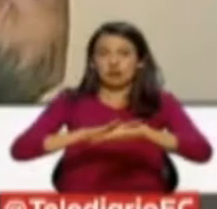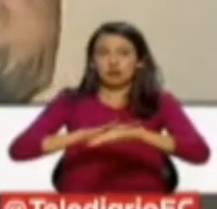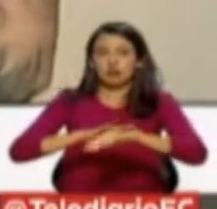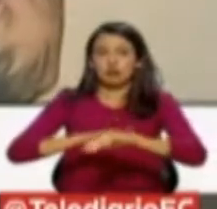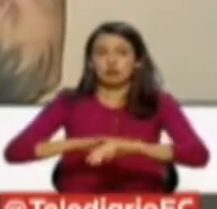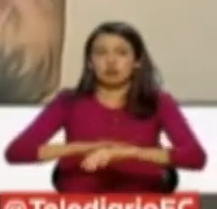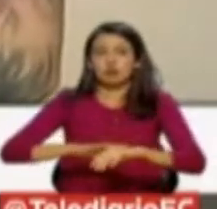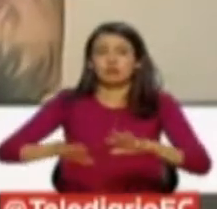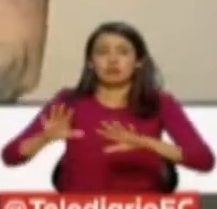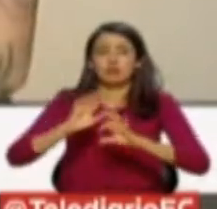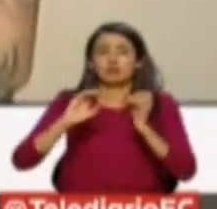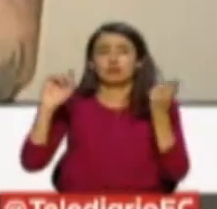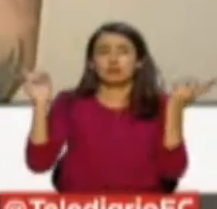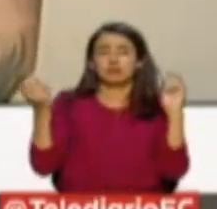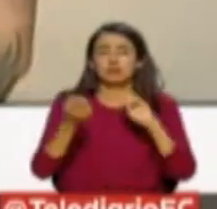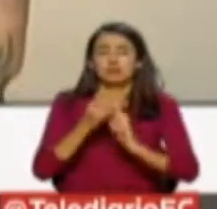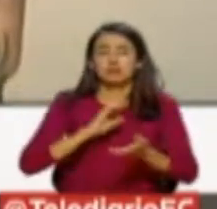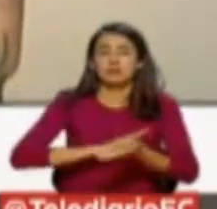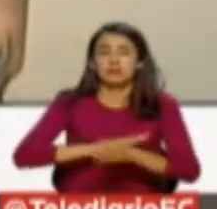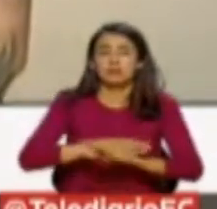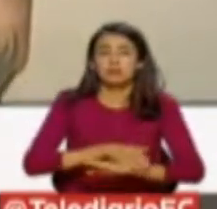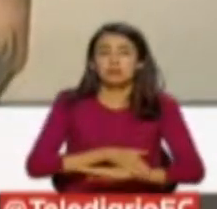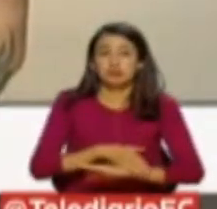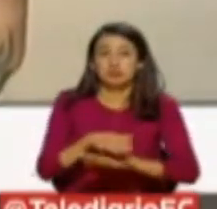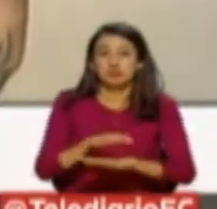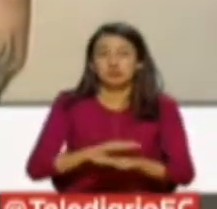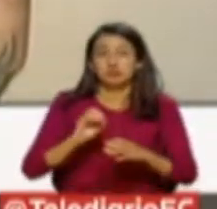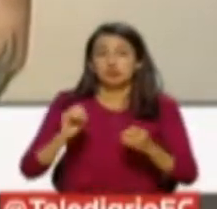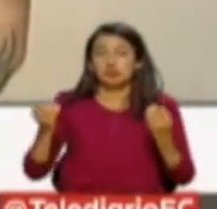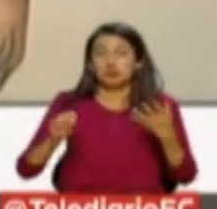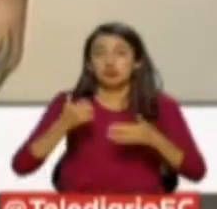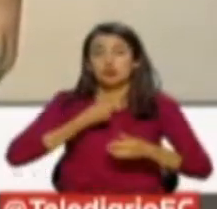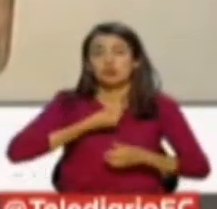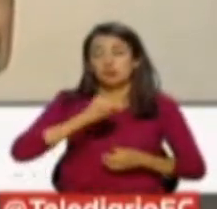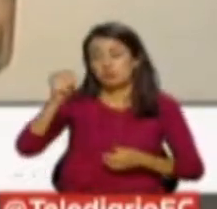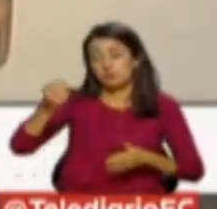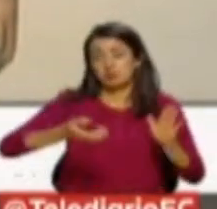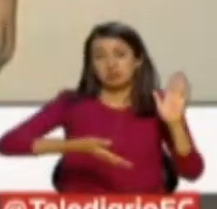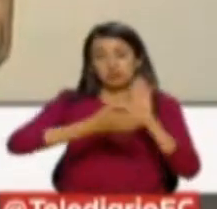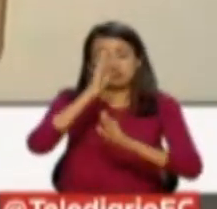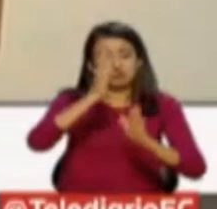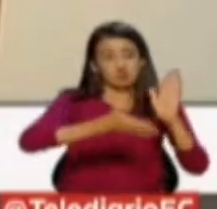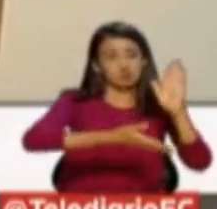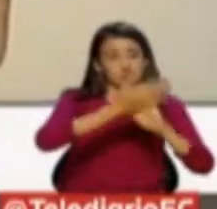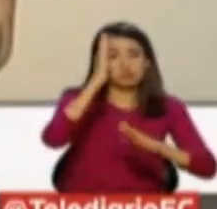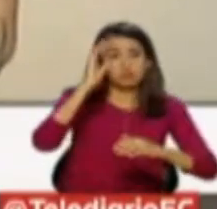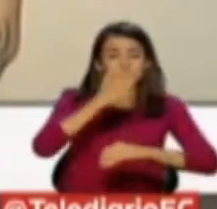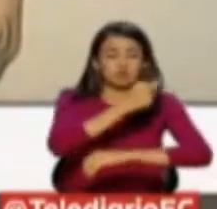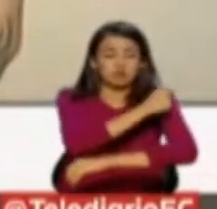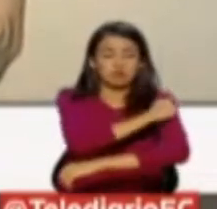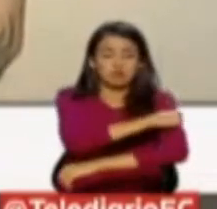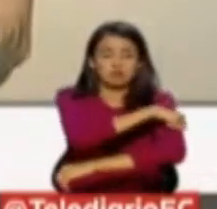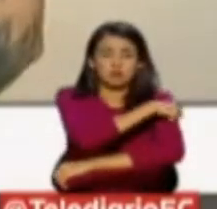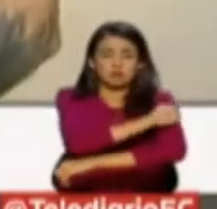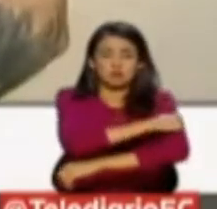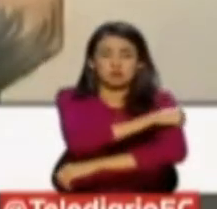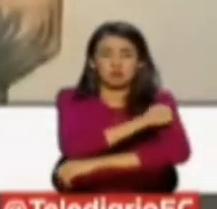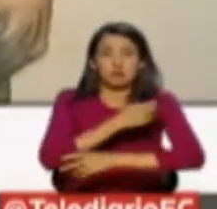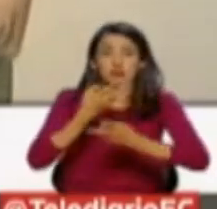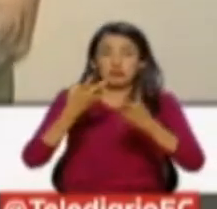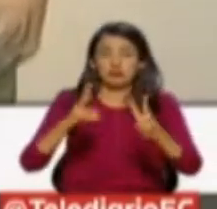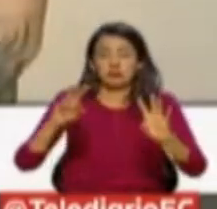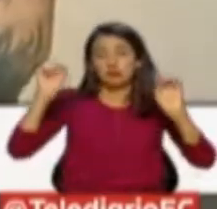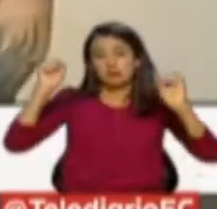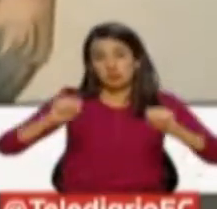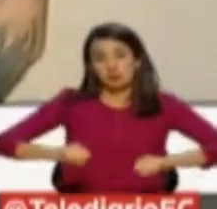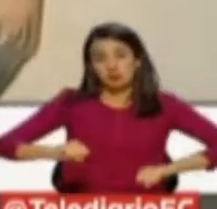dar el cierre posteriormente estamos organizando viajes para hacer en convenciones de tatuajes y también ver la posibilidad